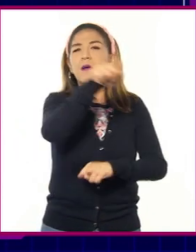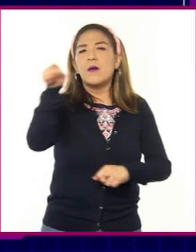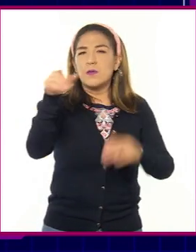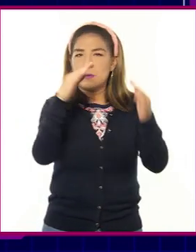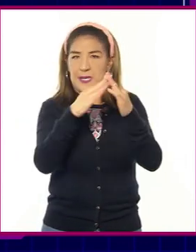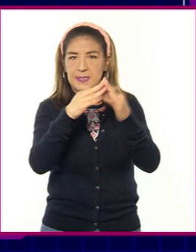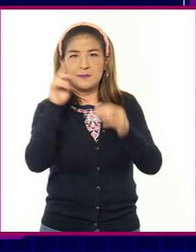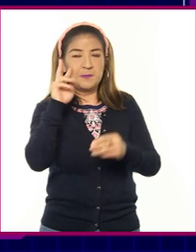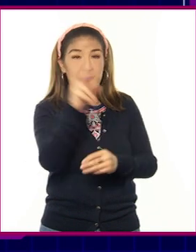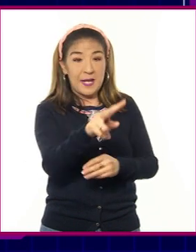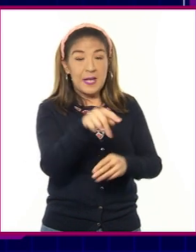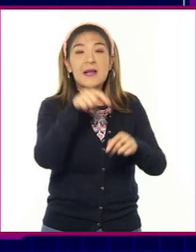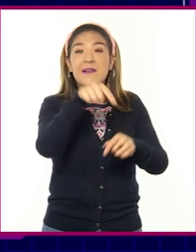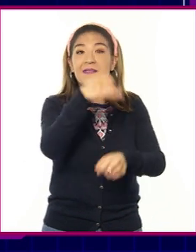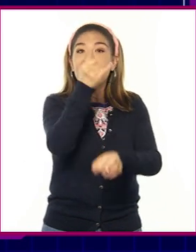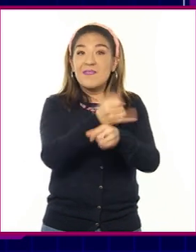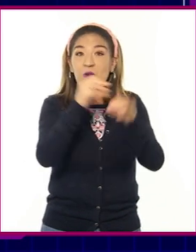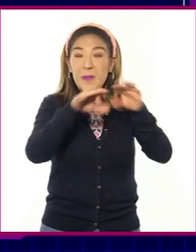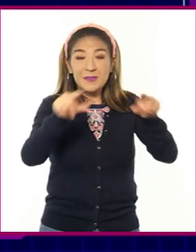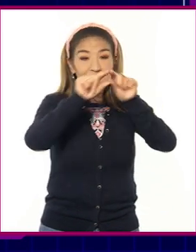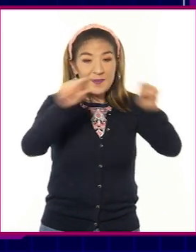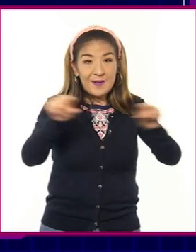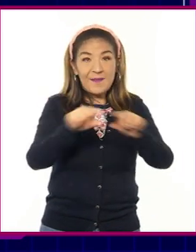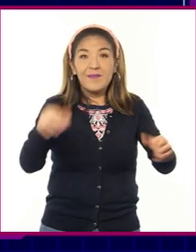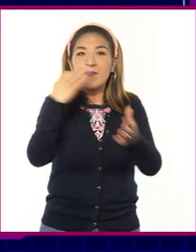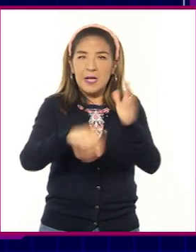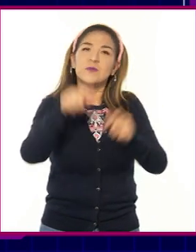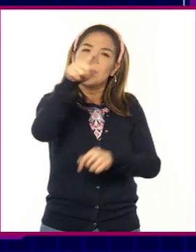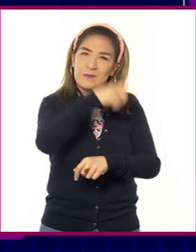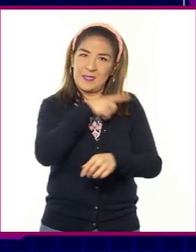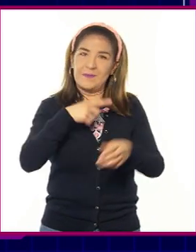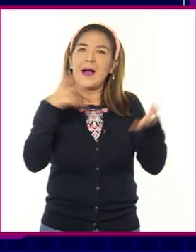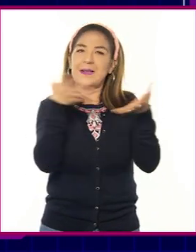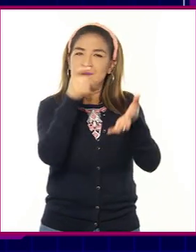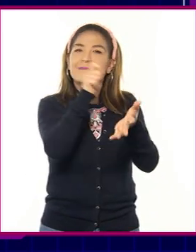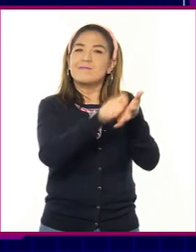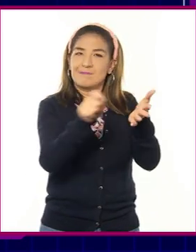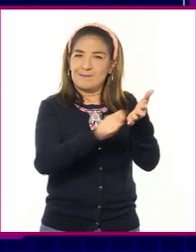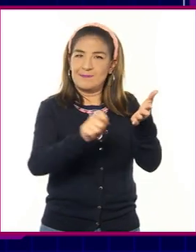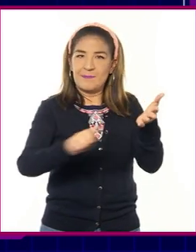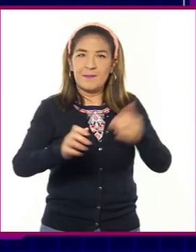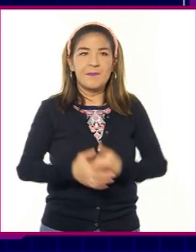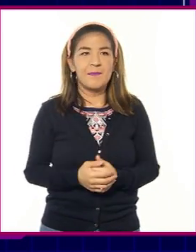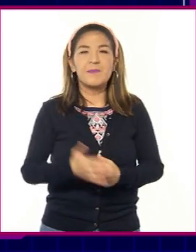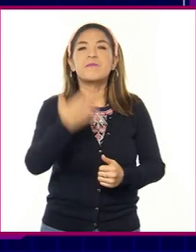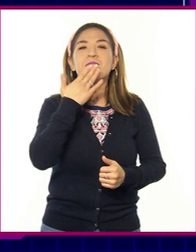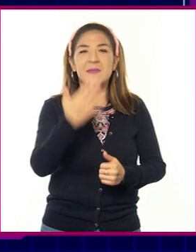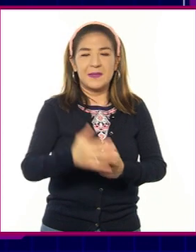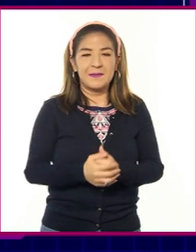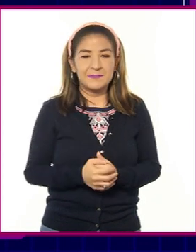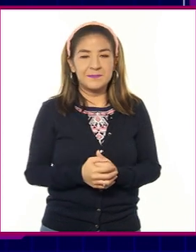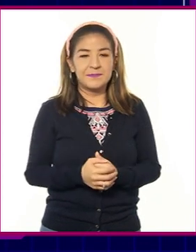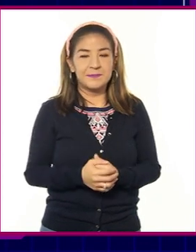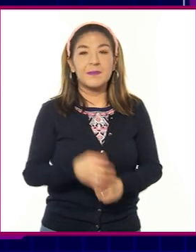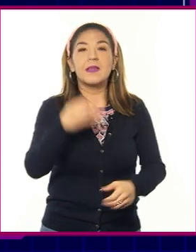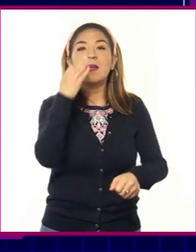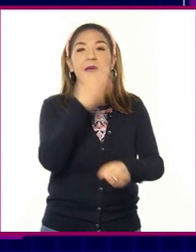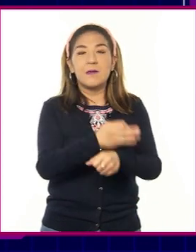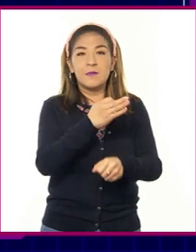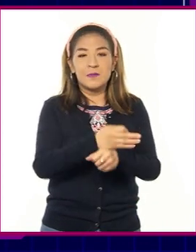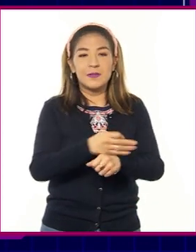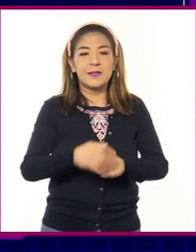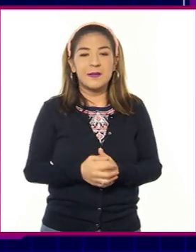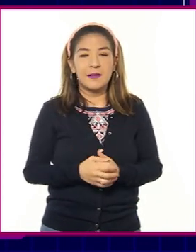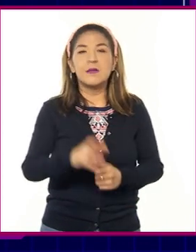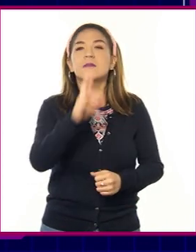casa, completen los datos que faltan en la tabla anterior. Muy bien. Ahora,